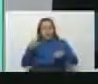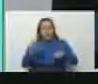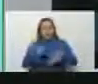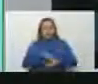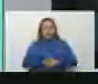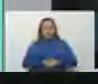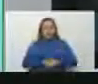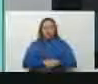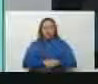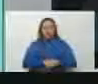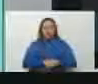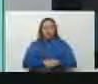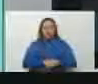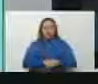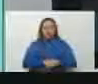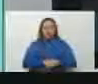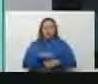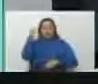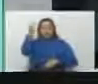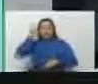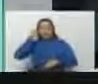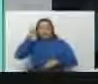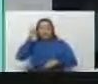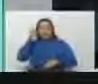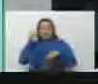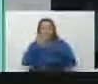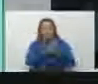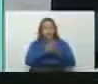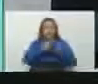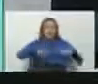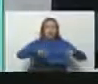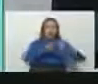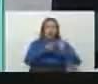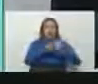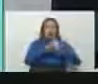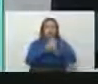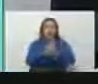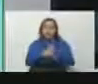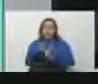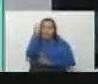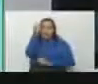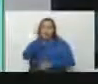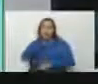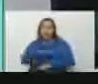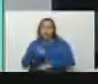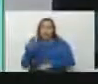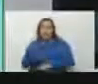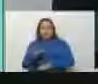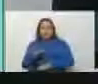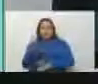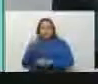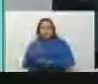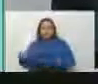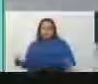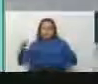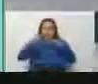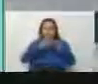haber imaginarios, representaciones, valores e ideas históricas fundamentales. Lo que hay que